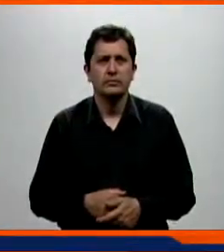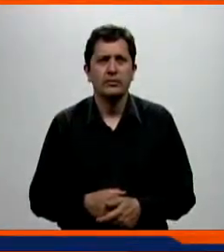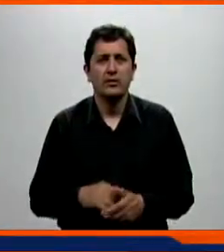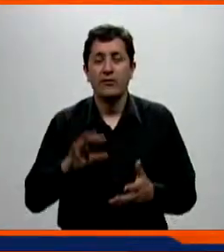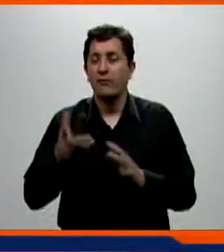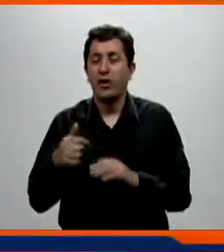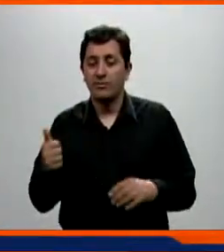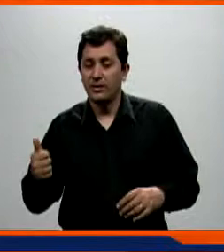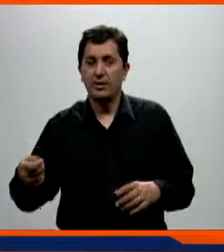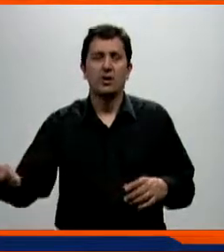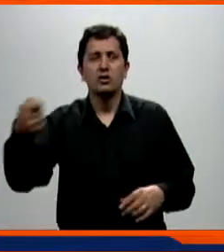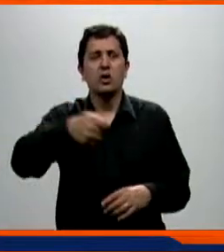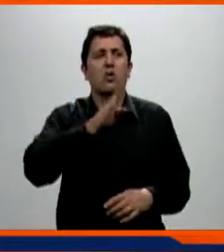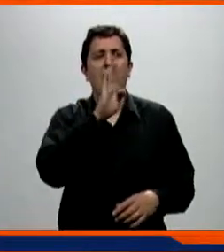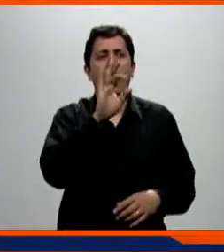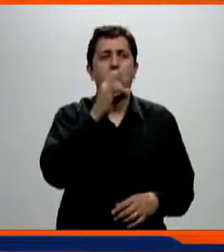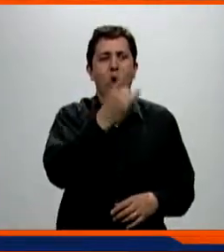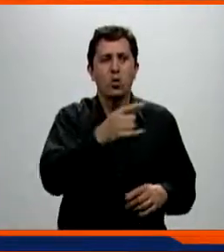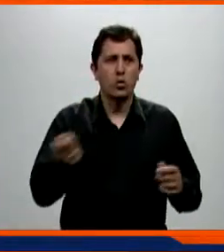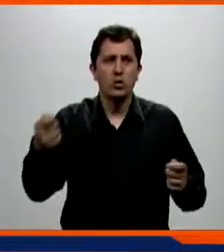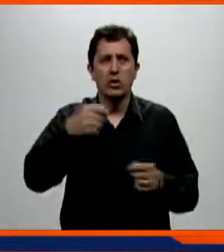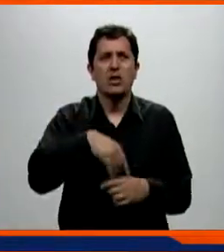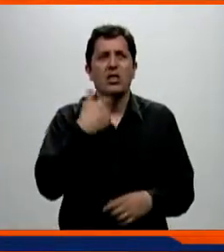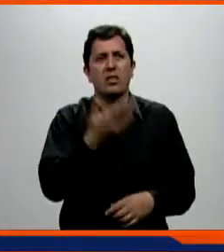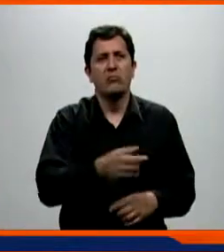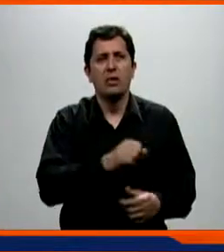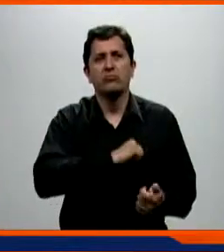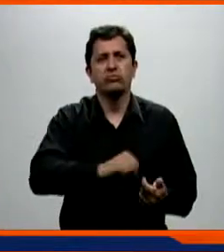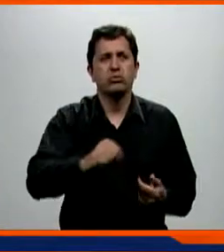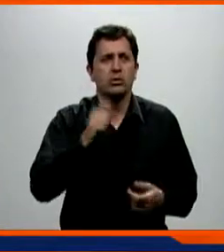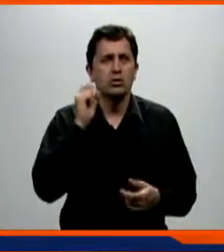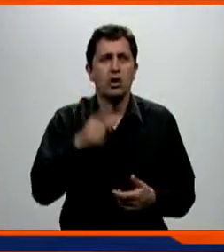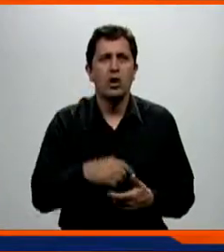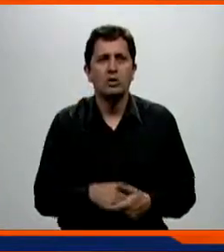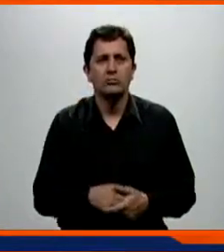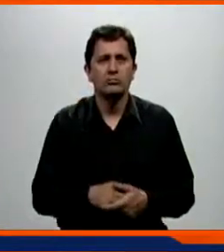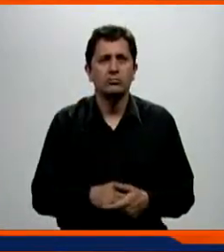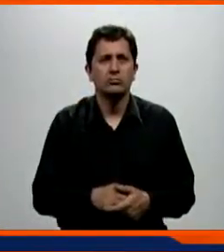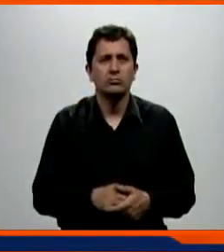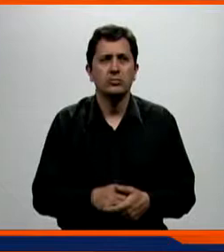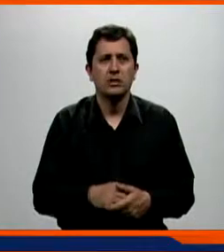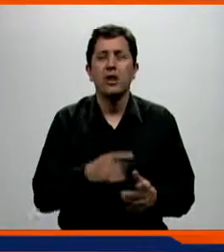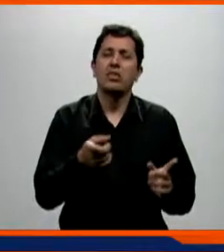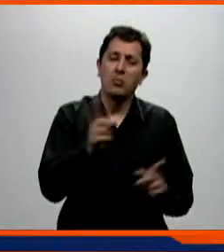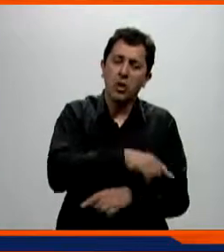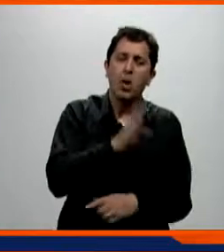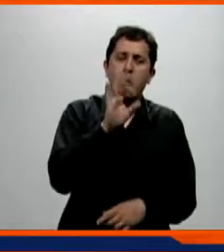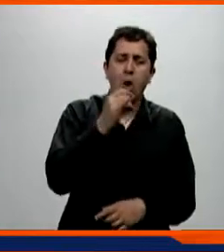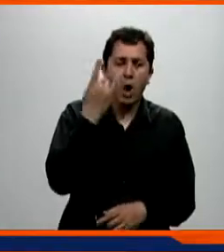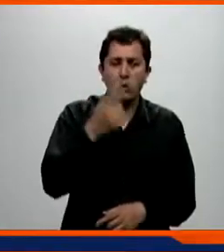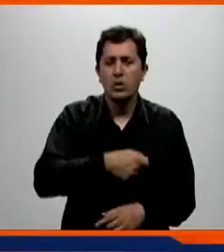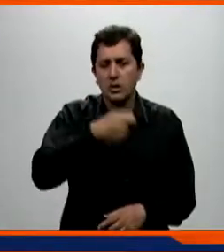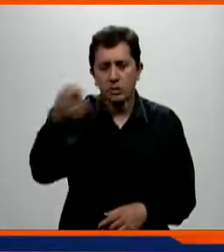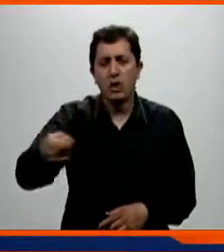el asistidor para Bou. Luego, con el correr de los minutos, terminó siendo la situación a la inversa, donde Bou terminó asistiendo en